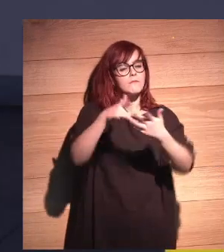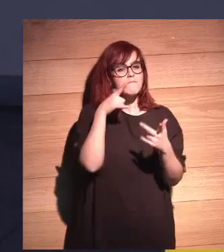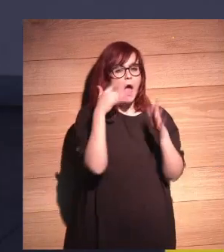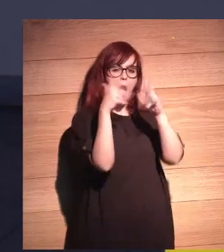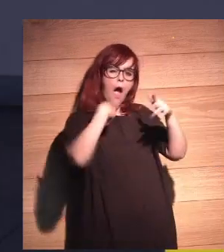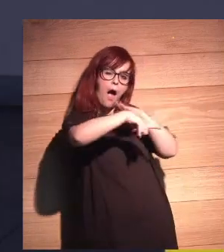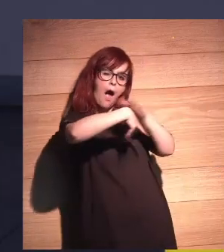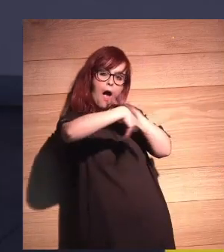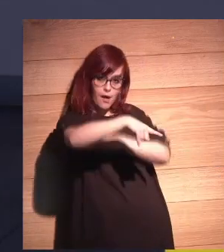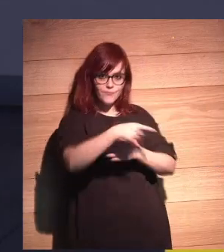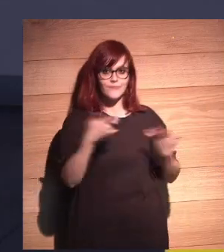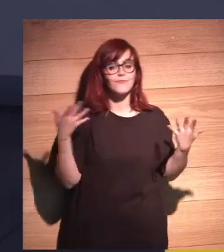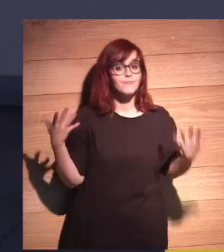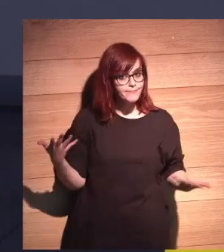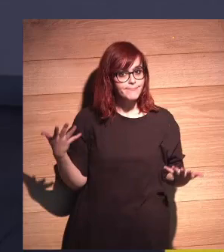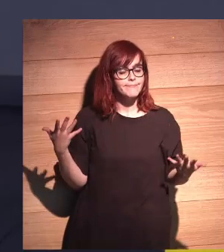procesamiento. Entonces,